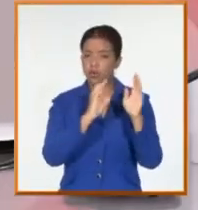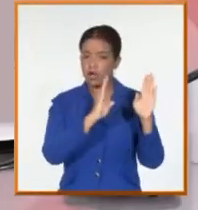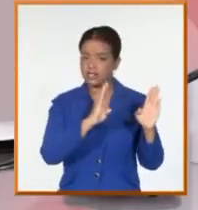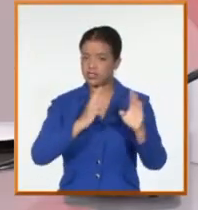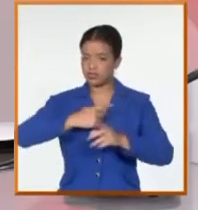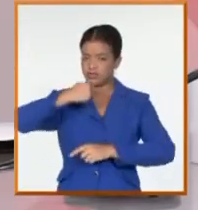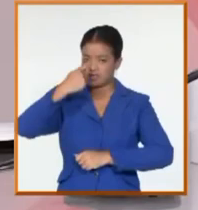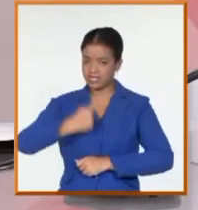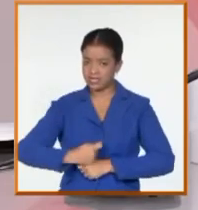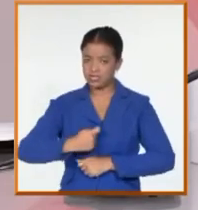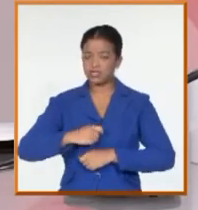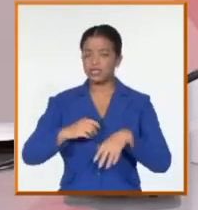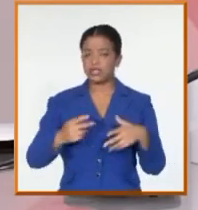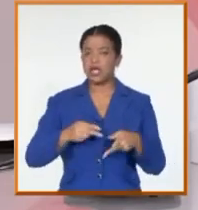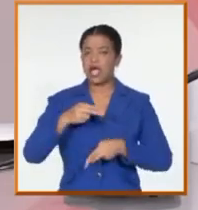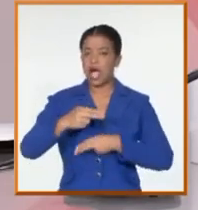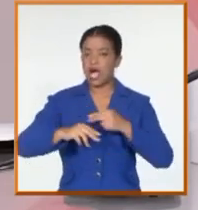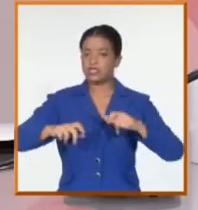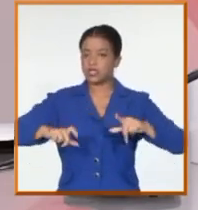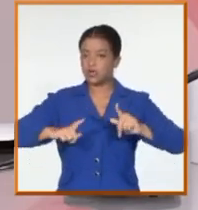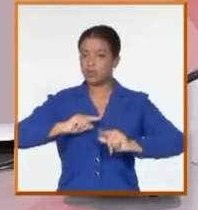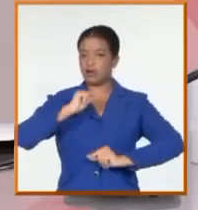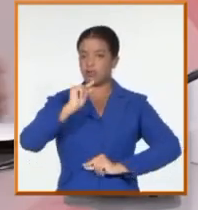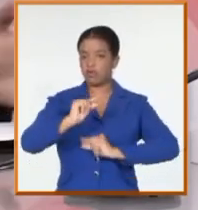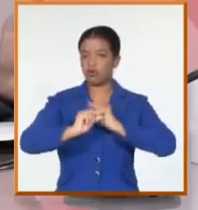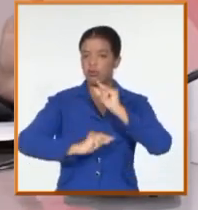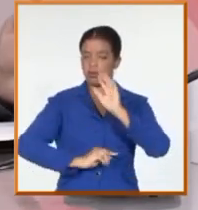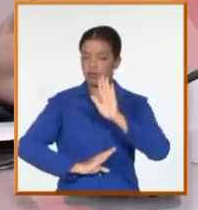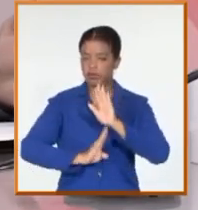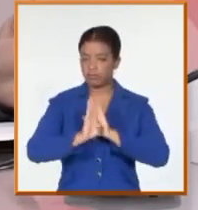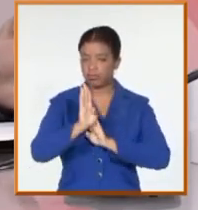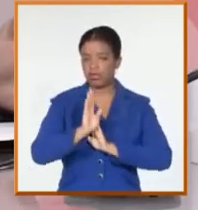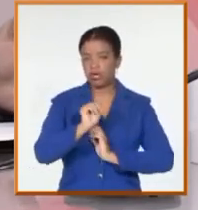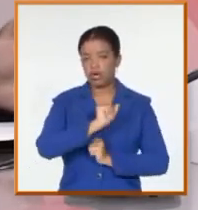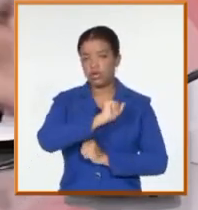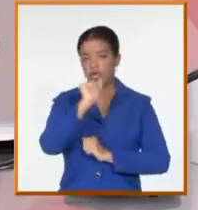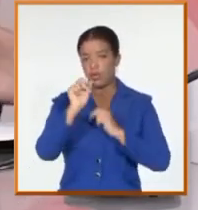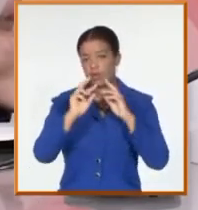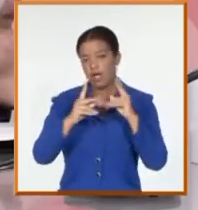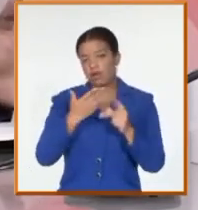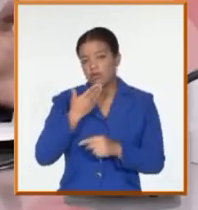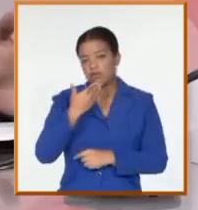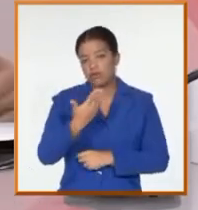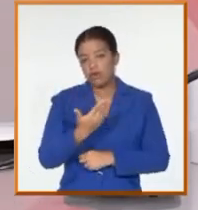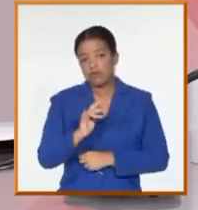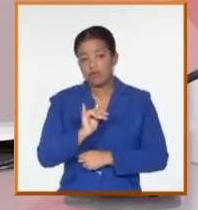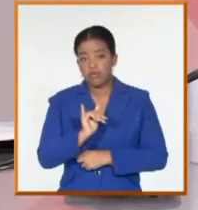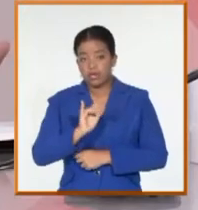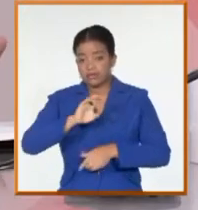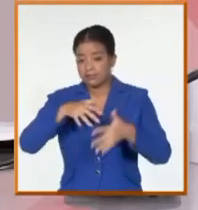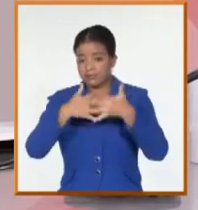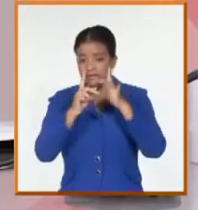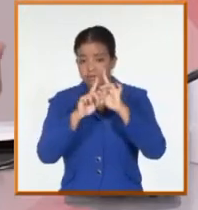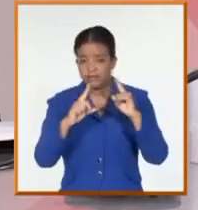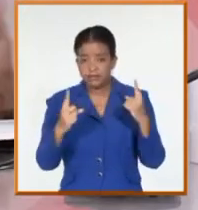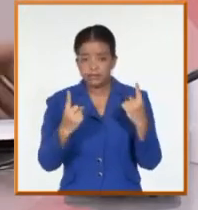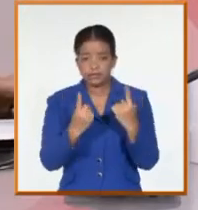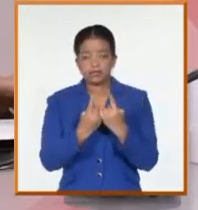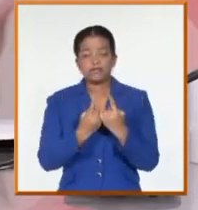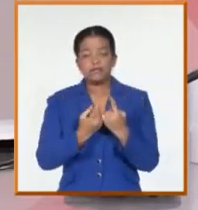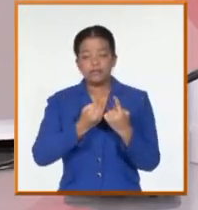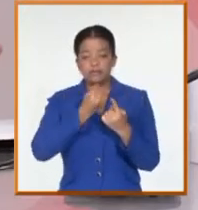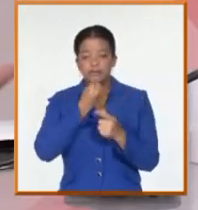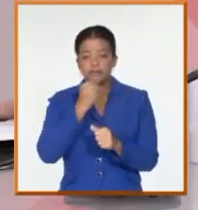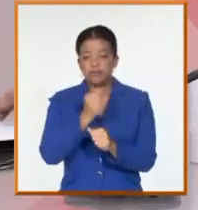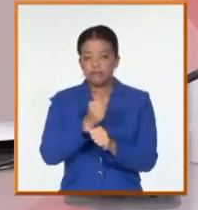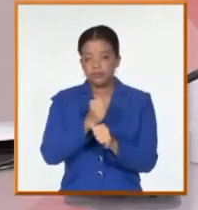hacerlo e ir hacia adelante en ese en ese empeño y poder involucrar a toda la organización es decir a las empresas las